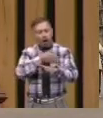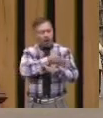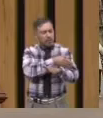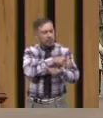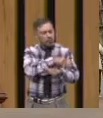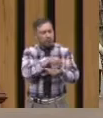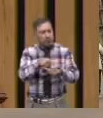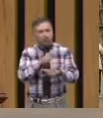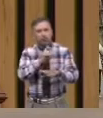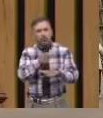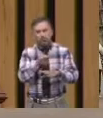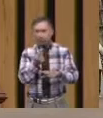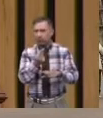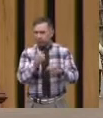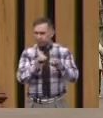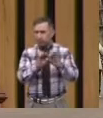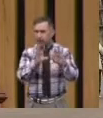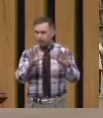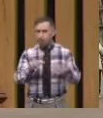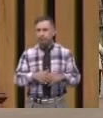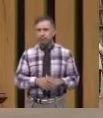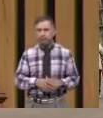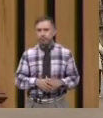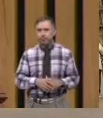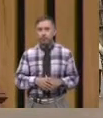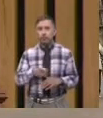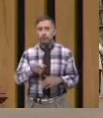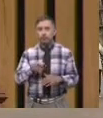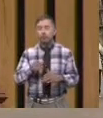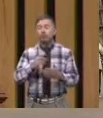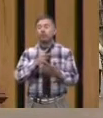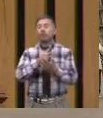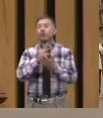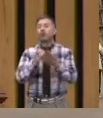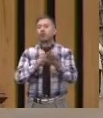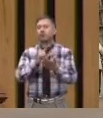No se surten los elementos fijados en la jurisprudencia